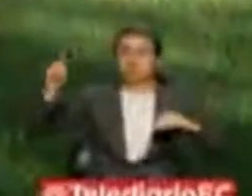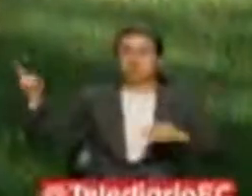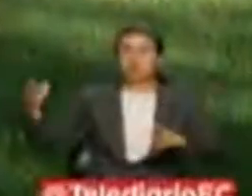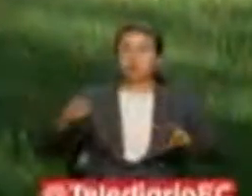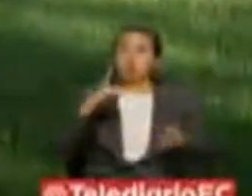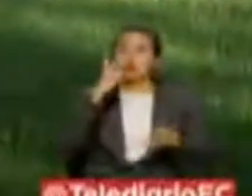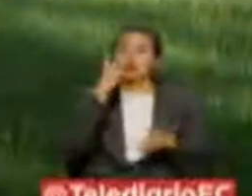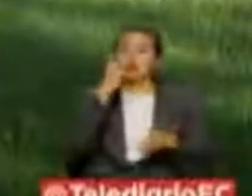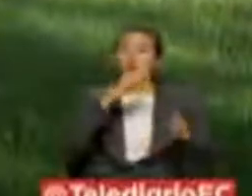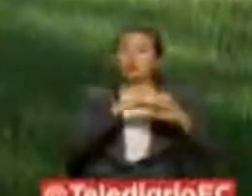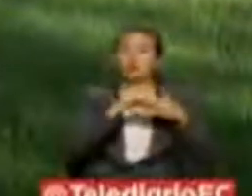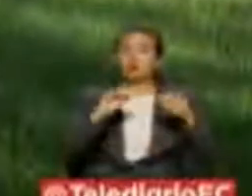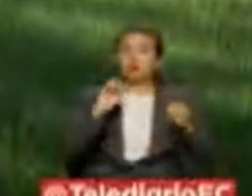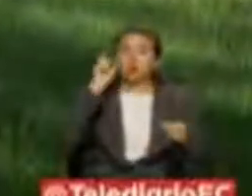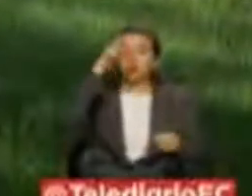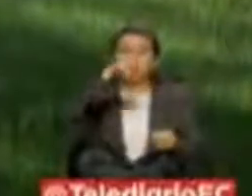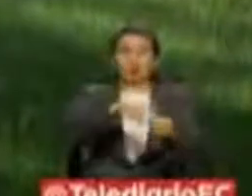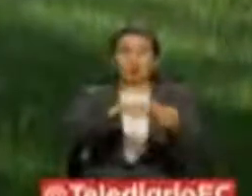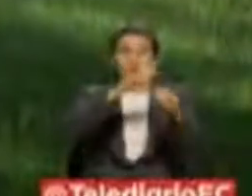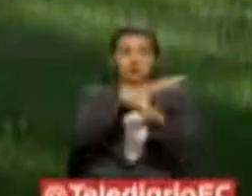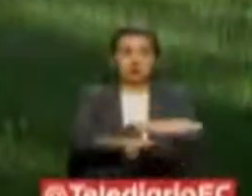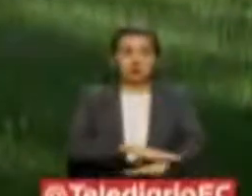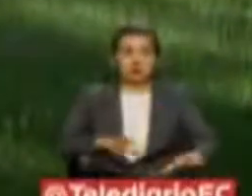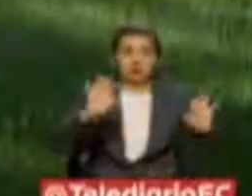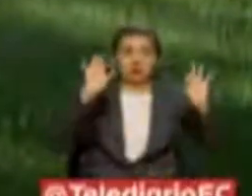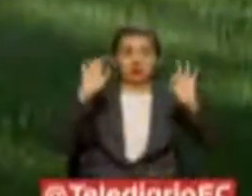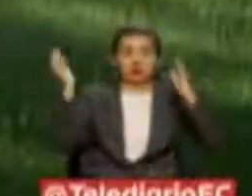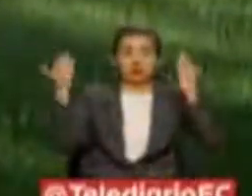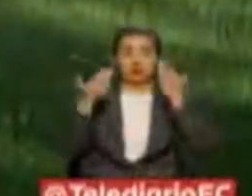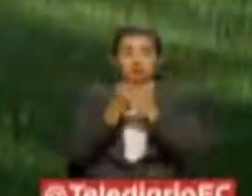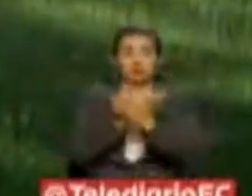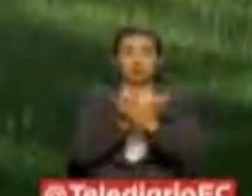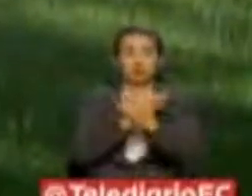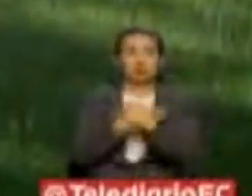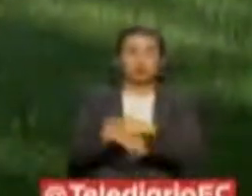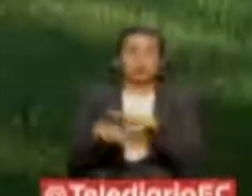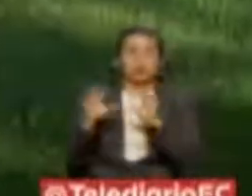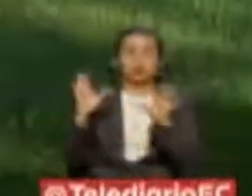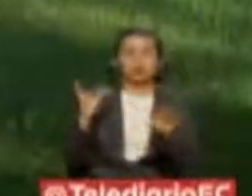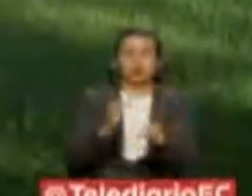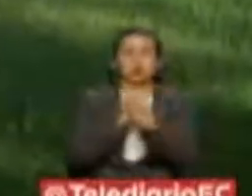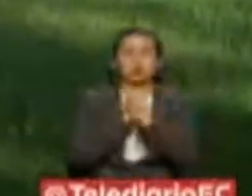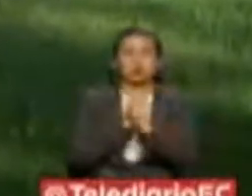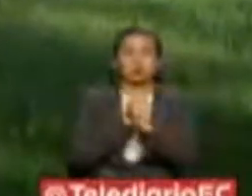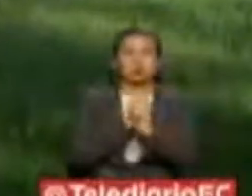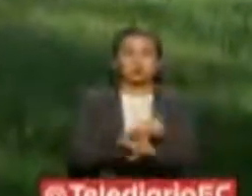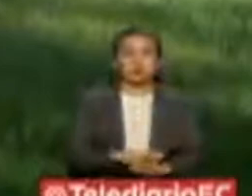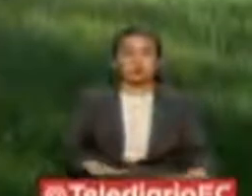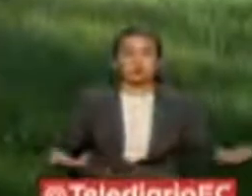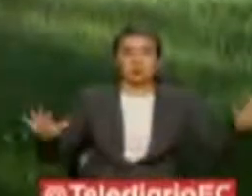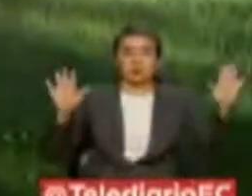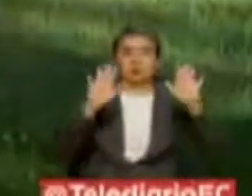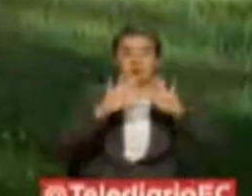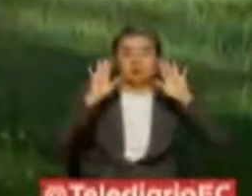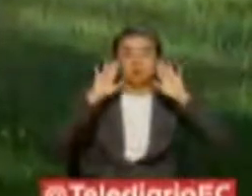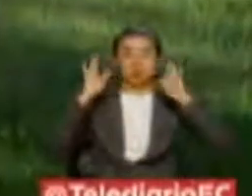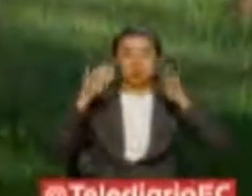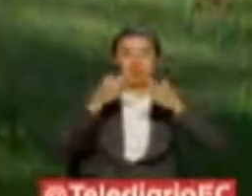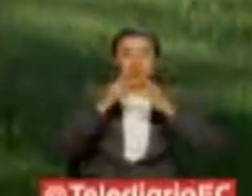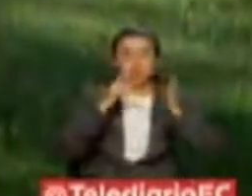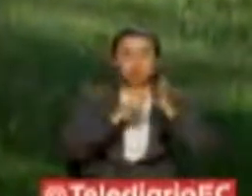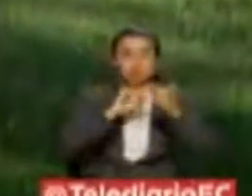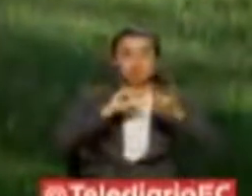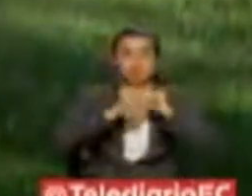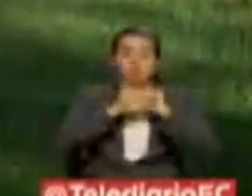$12, y como habíamos escuchado, pues hay diferentes categorías, con toda la seguridad se va a poder desarrollar este evento